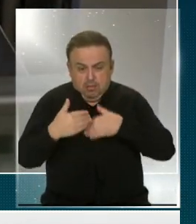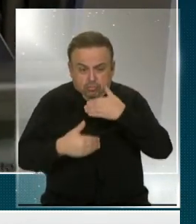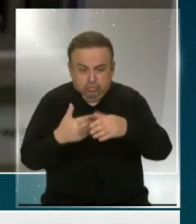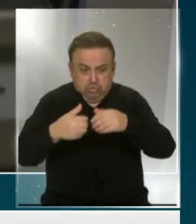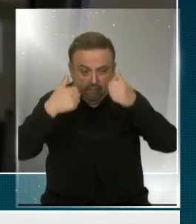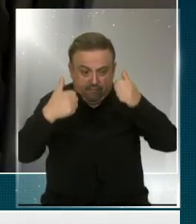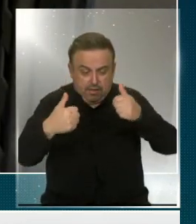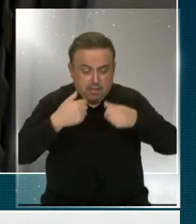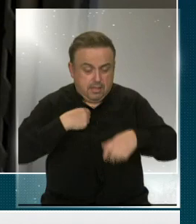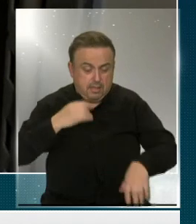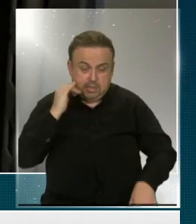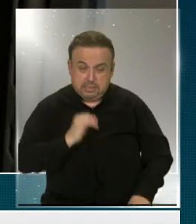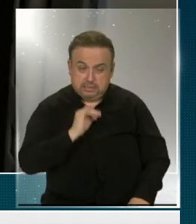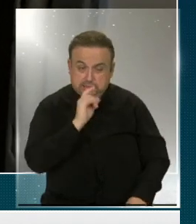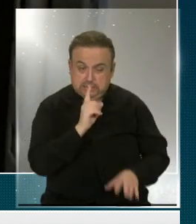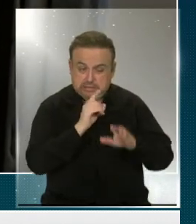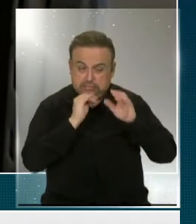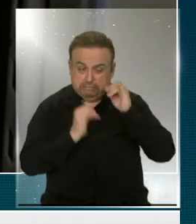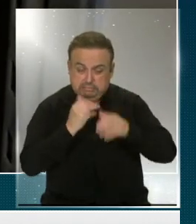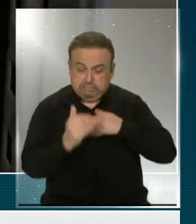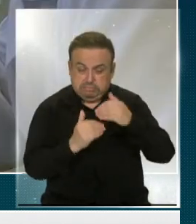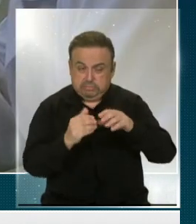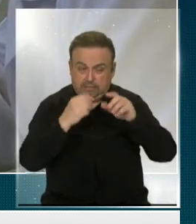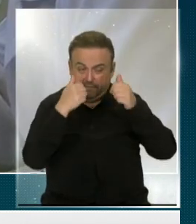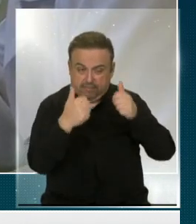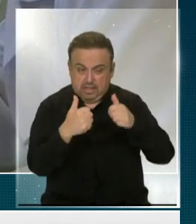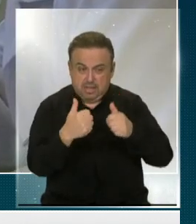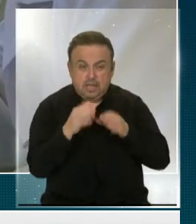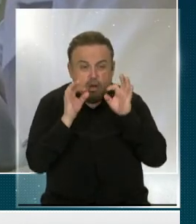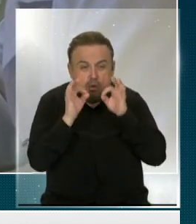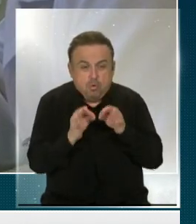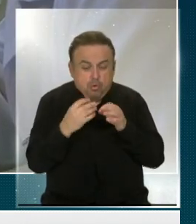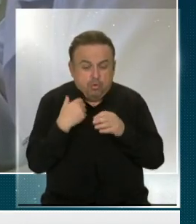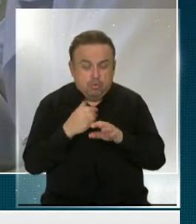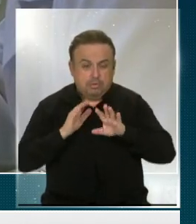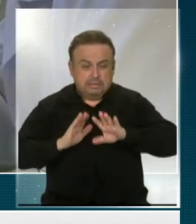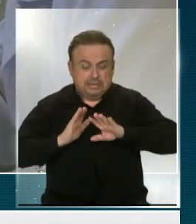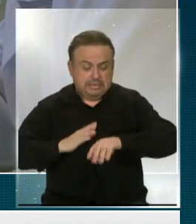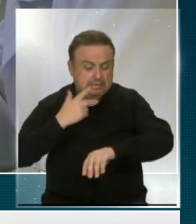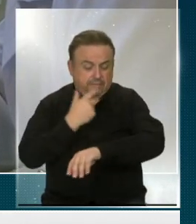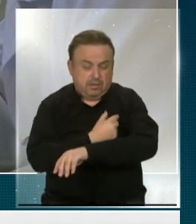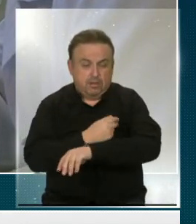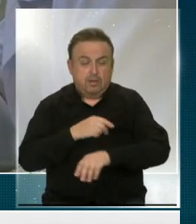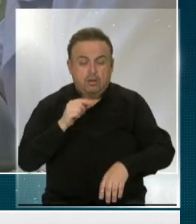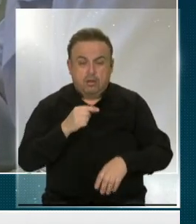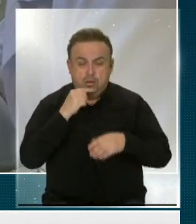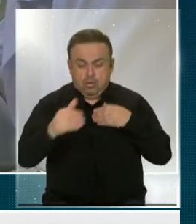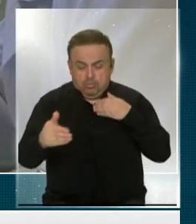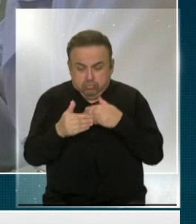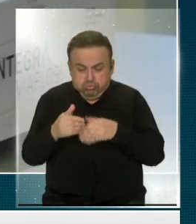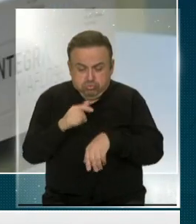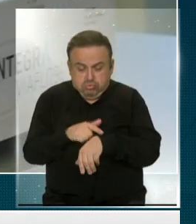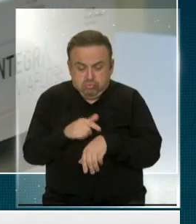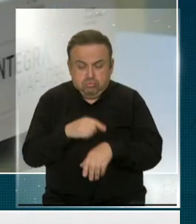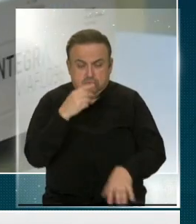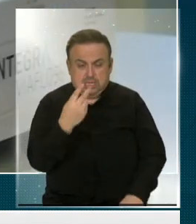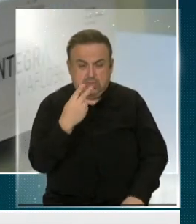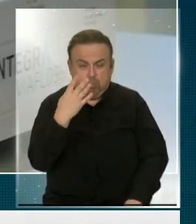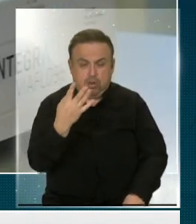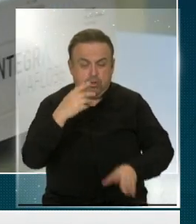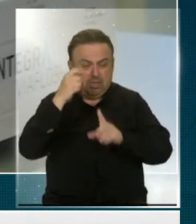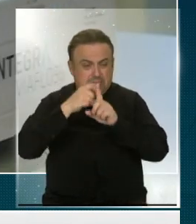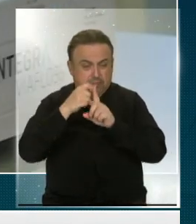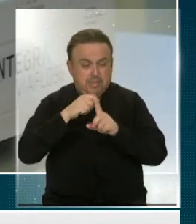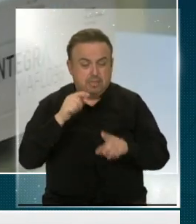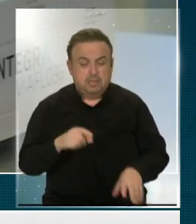yo siempre digo si todo anda bien esperamos que la vacuna que en un periodo de tres cuatro a seis meses